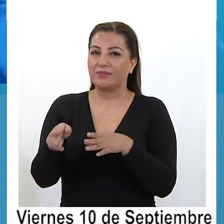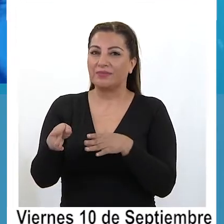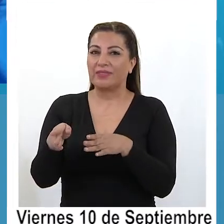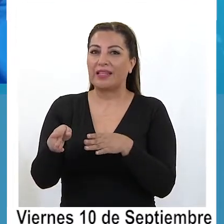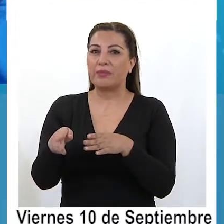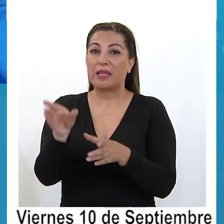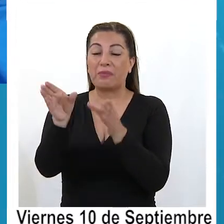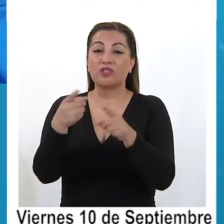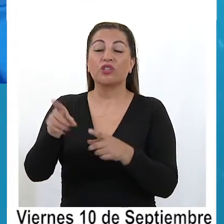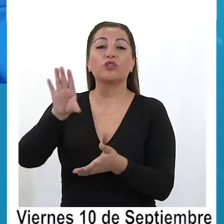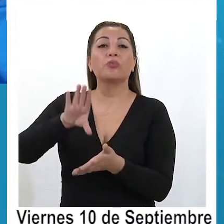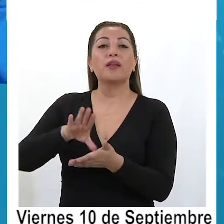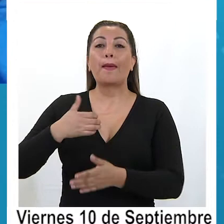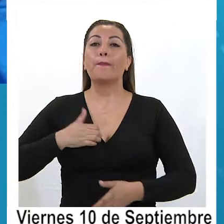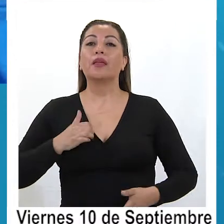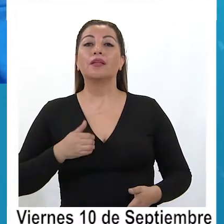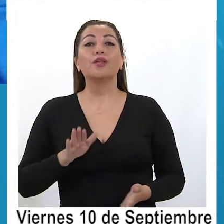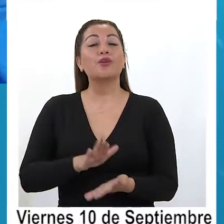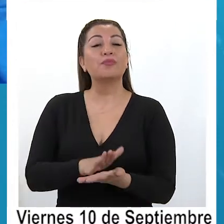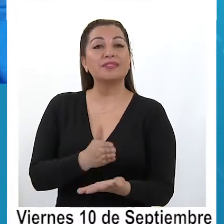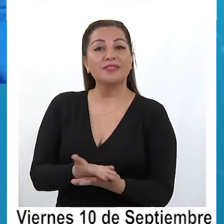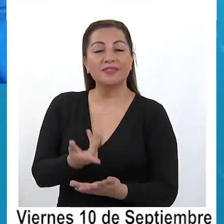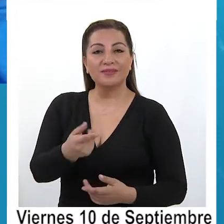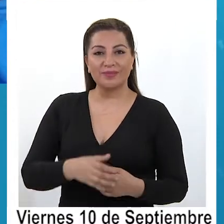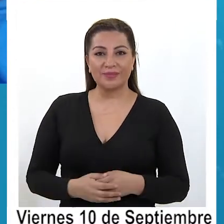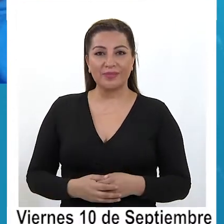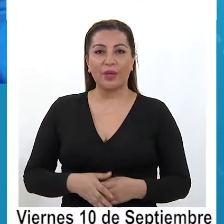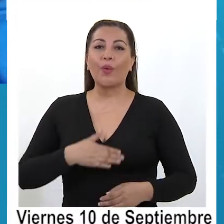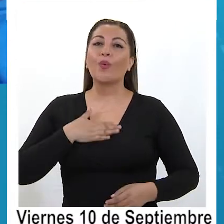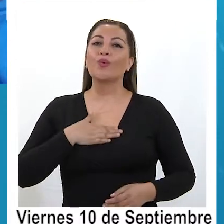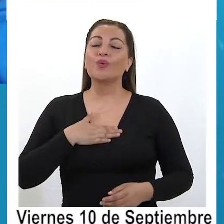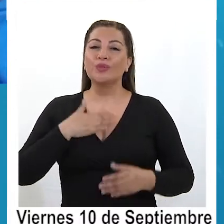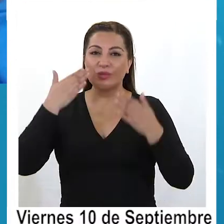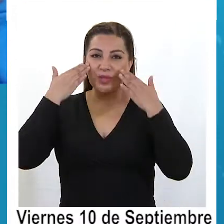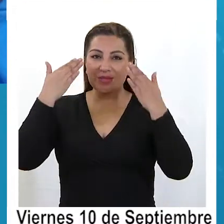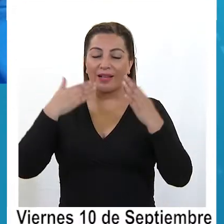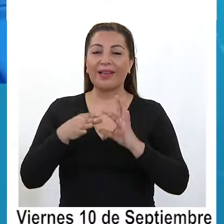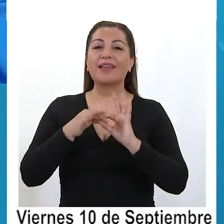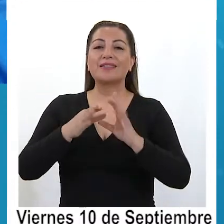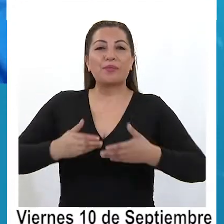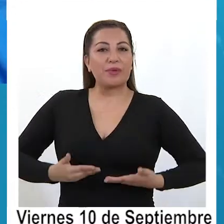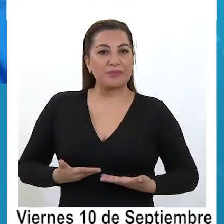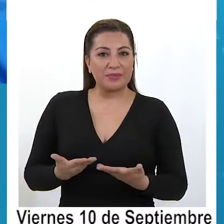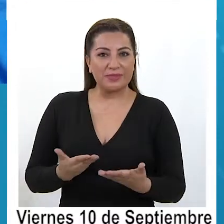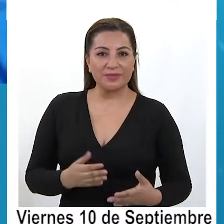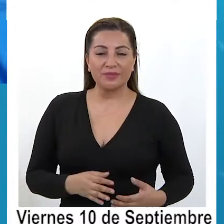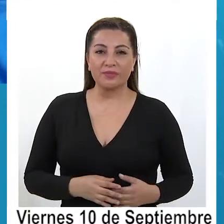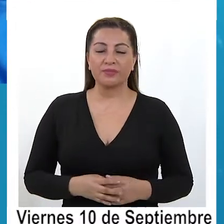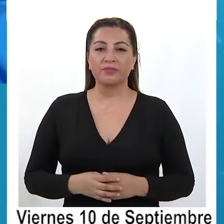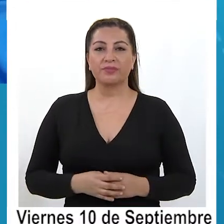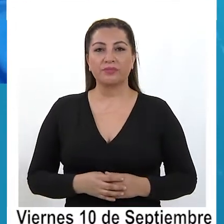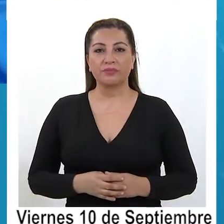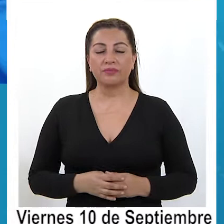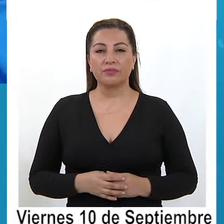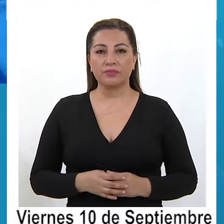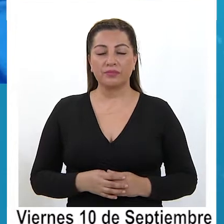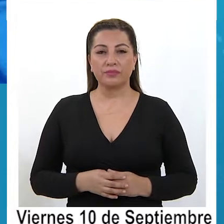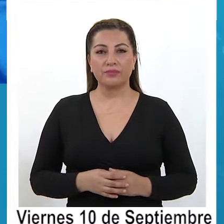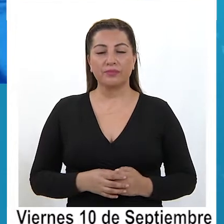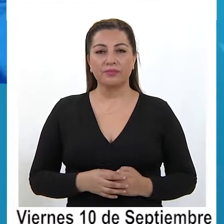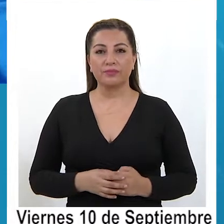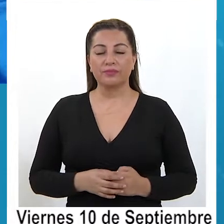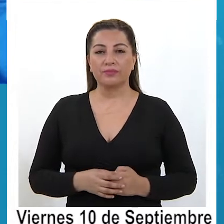de Investigaciones. ¿Cómo está, subprefecto? Muy bien, gusto saludarlo. Muchas gracias por la invitación. Subprefecto, hay